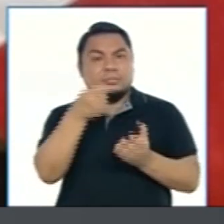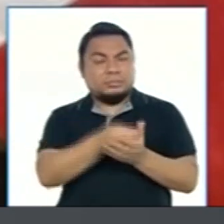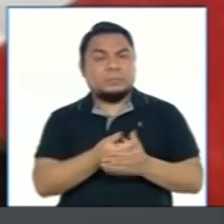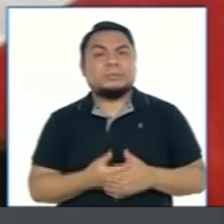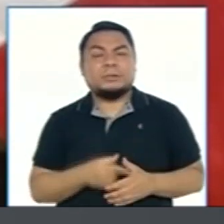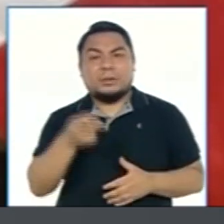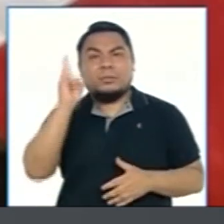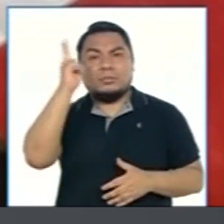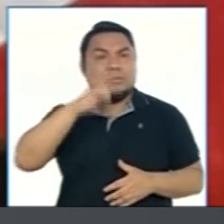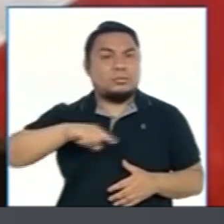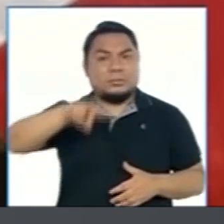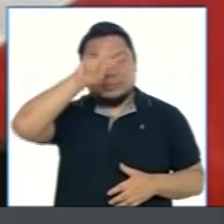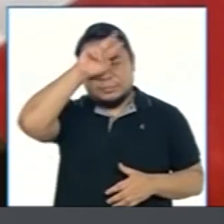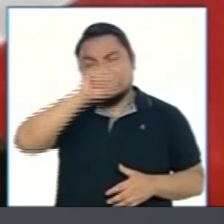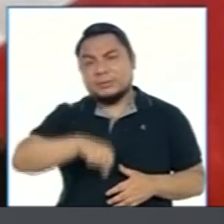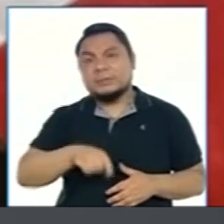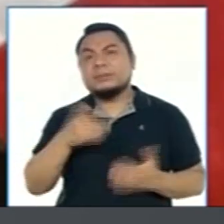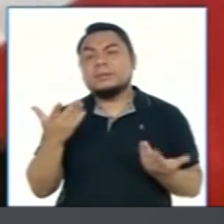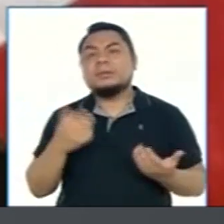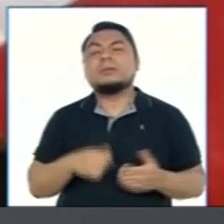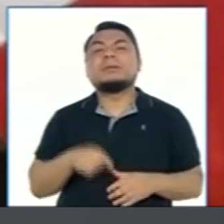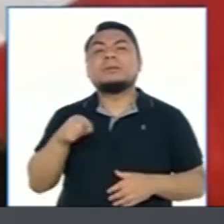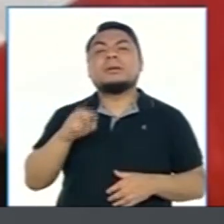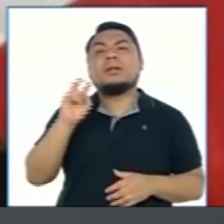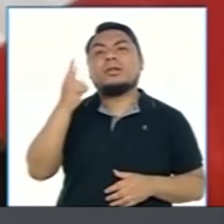país, y que iba a ser en dos